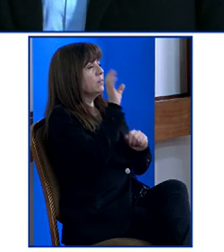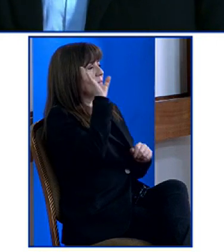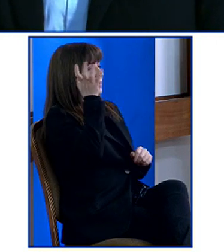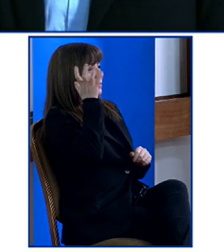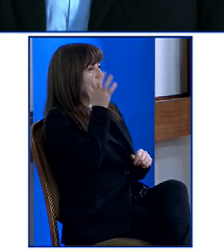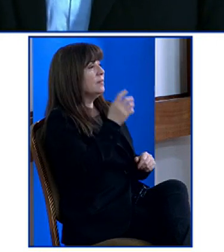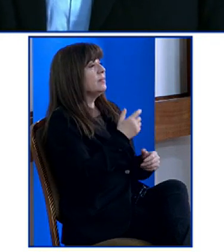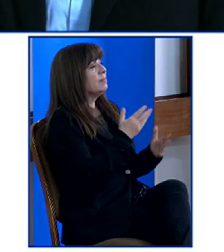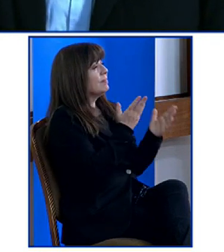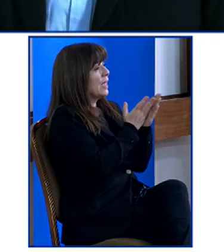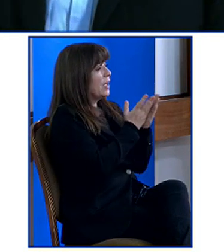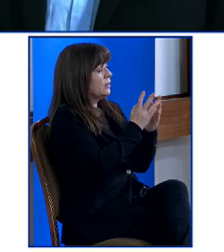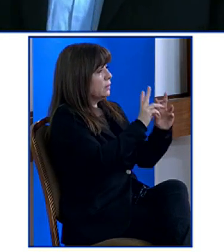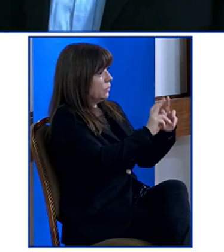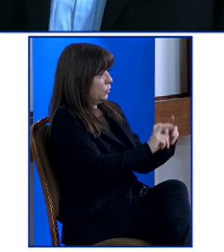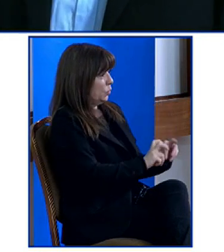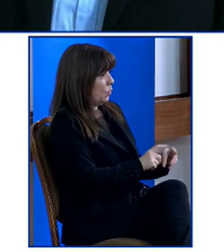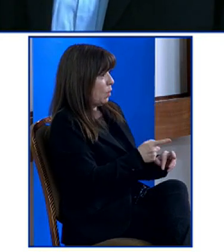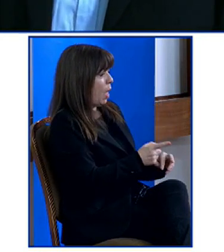disparó exponencialmente.